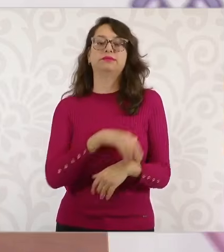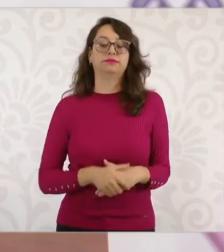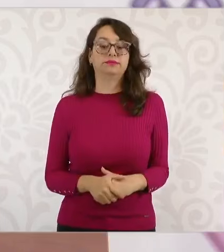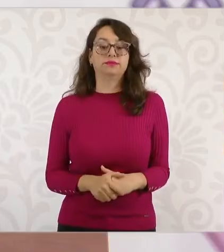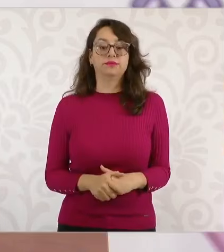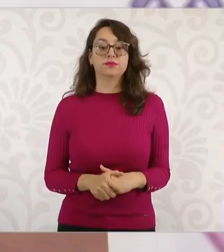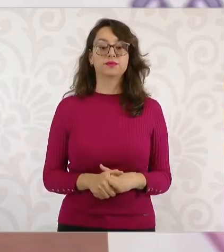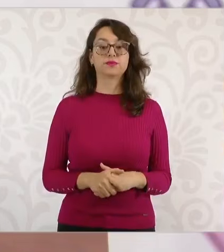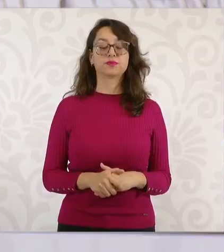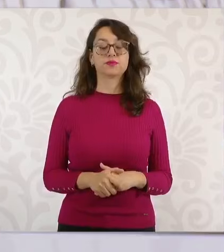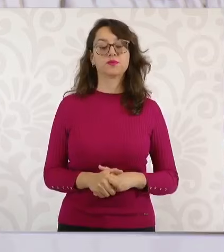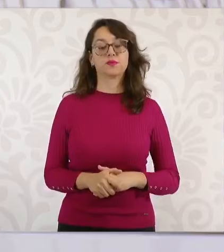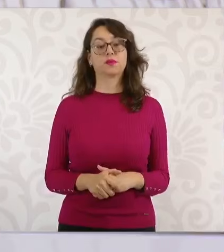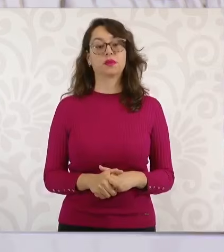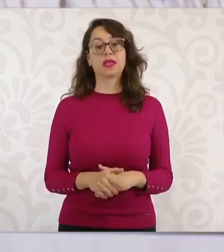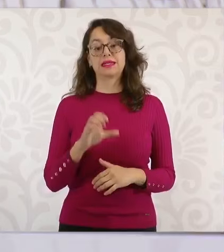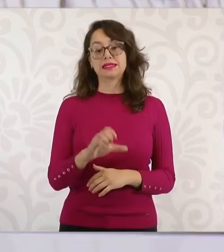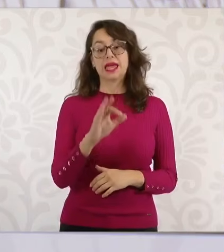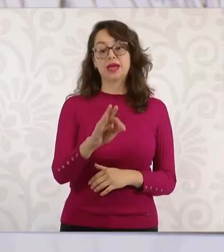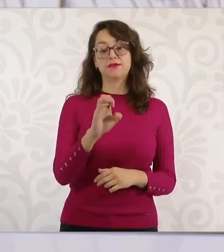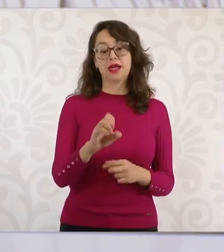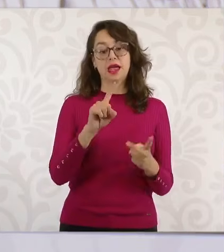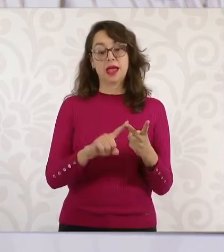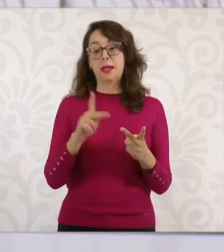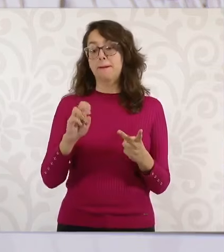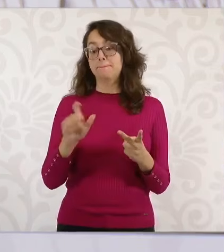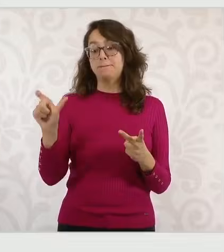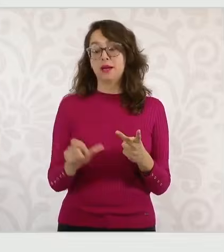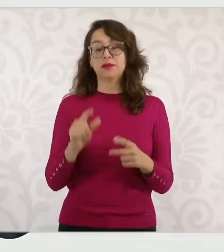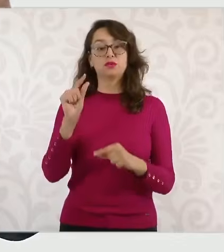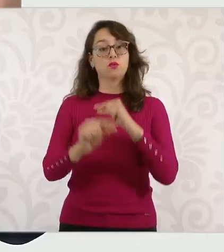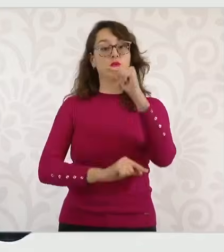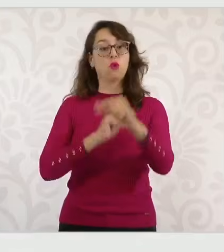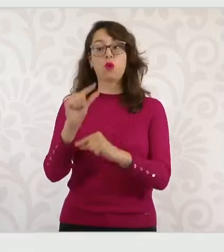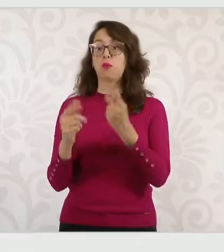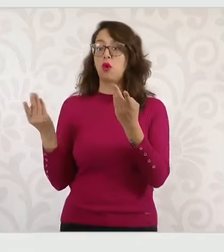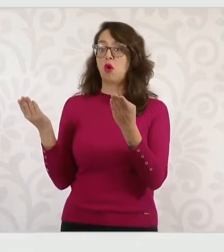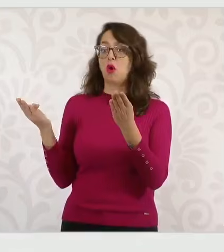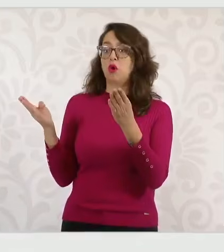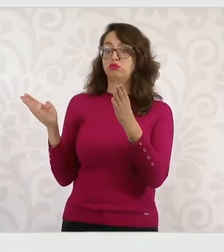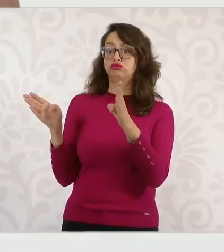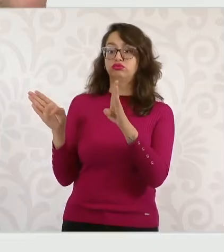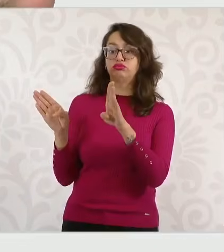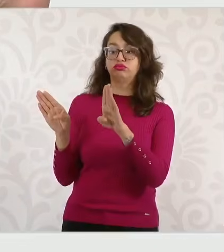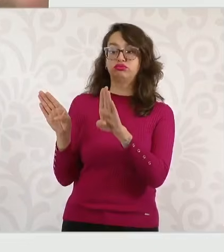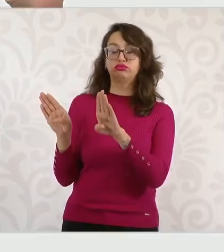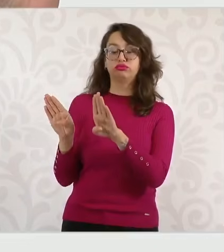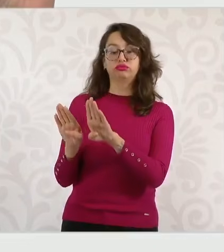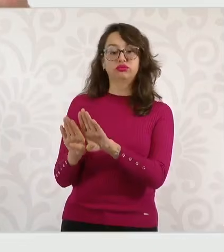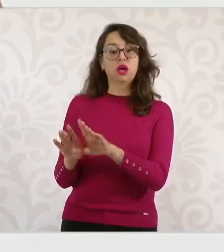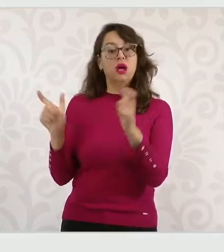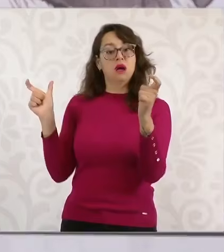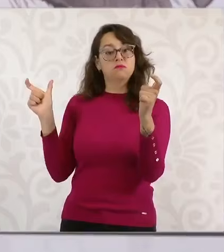A la CFE y al Pemex pues las fueron deshaciendo en empresitas con